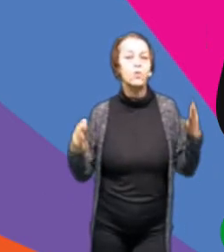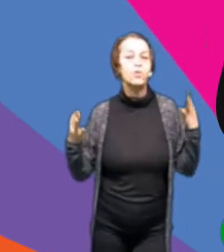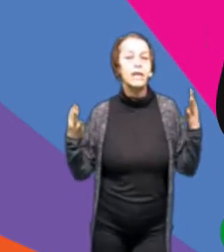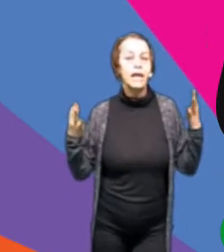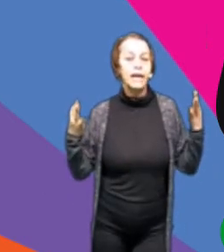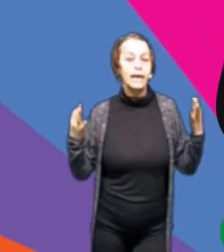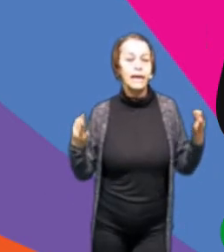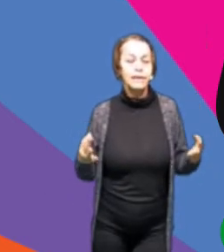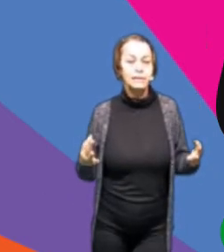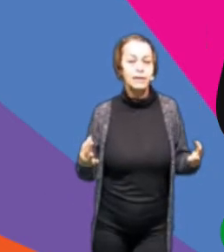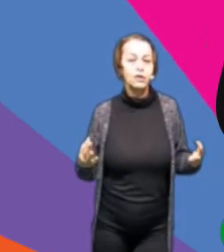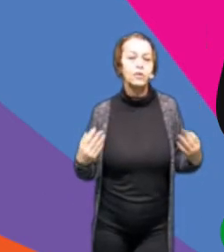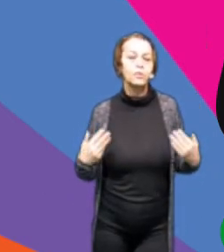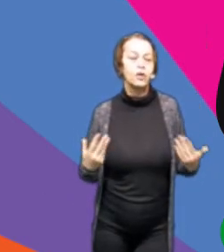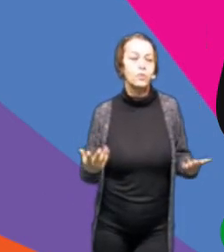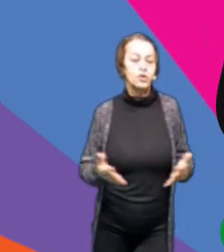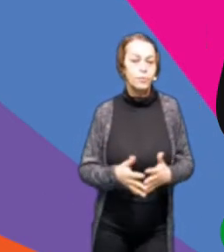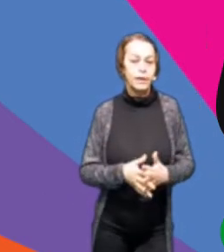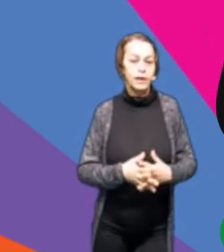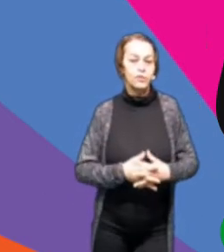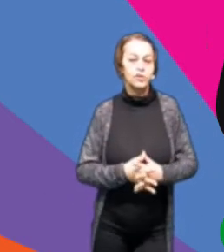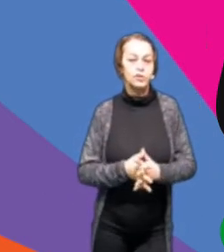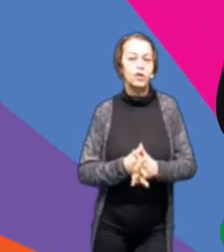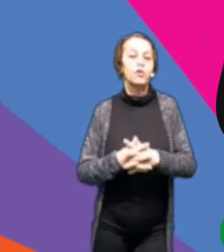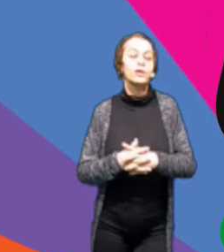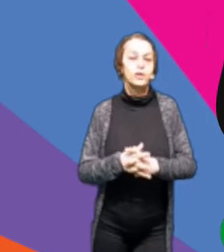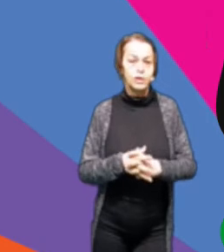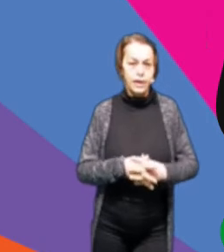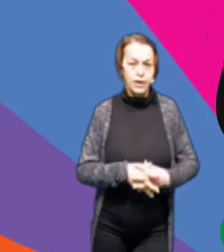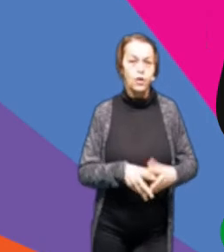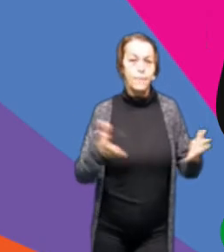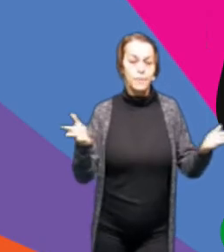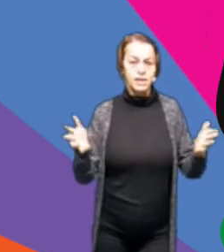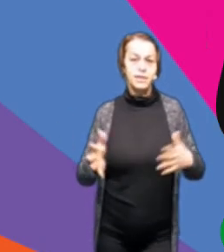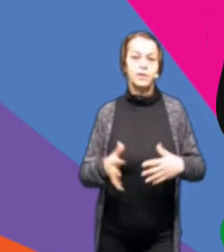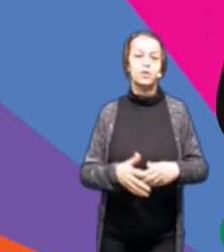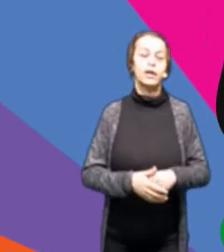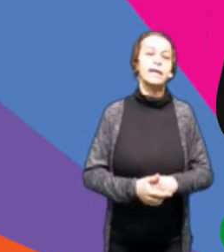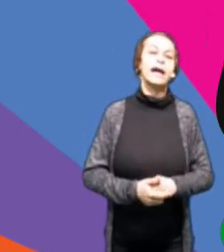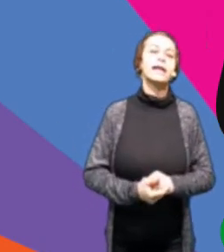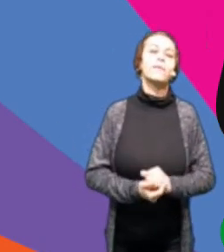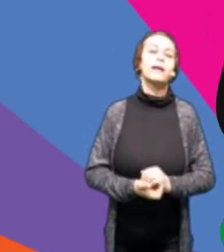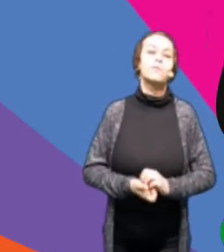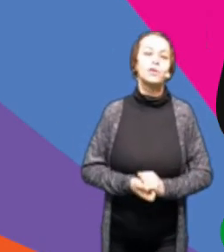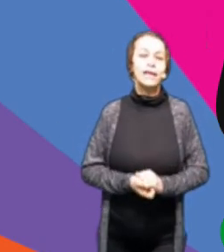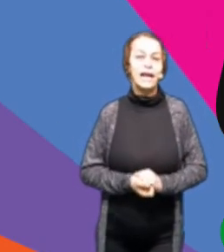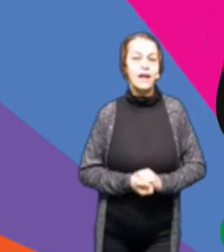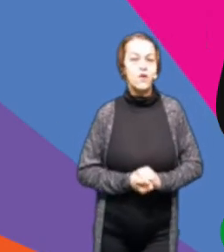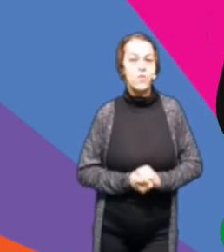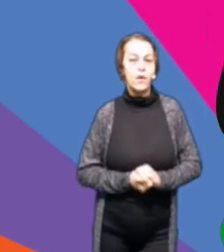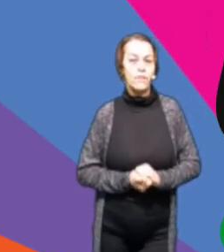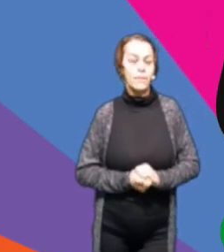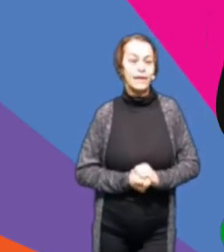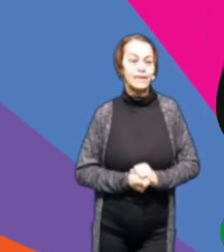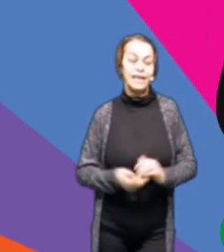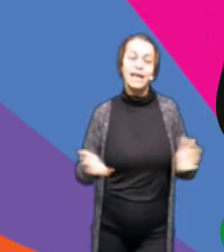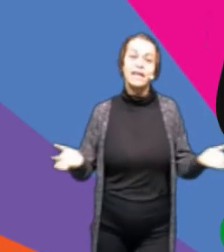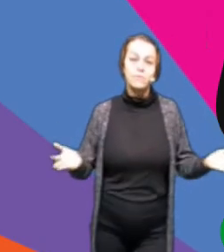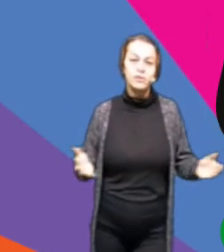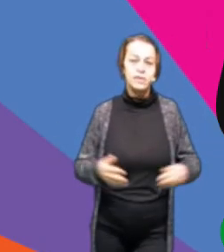un éxito y un orgullo para nosotros, nuestro Tiago brillando ahí a nivel mundial